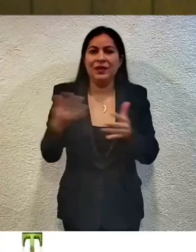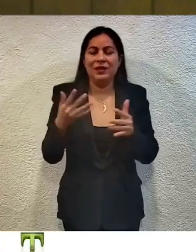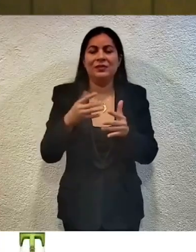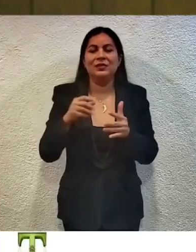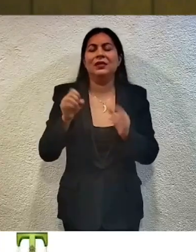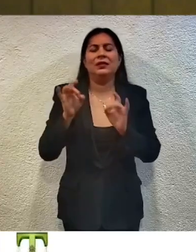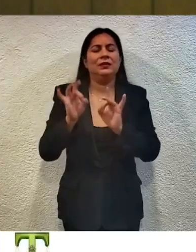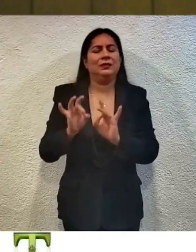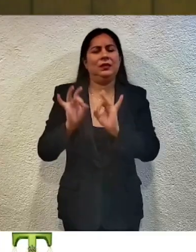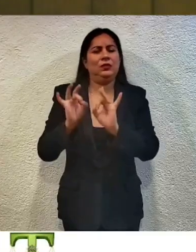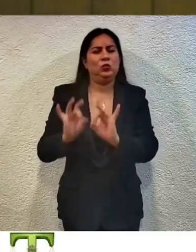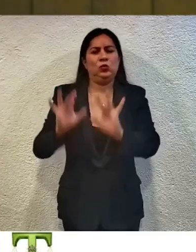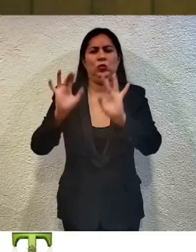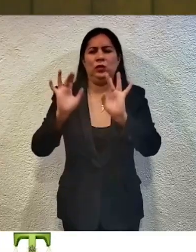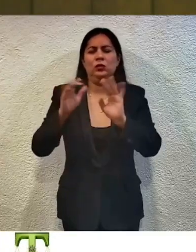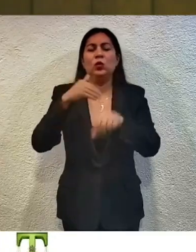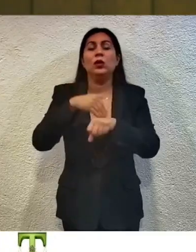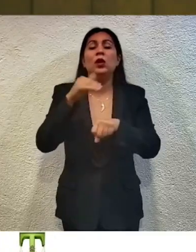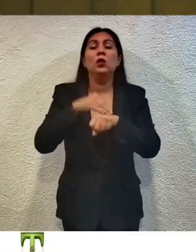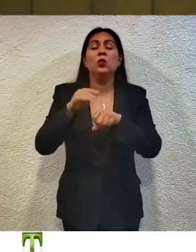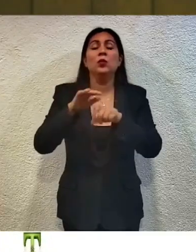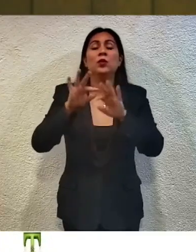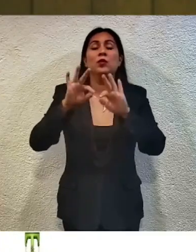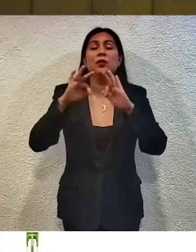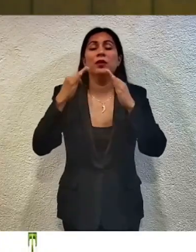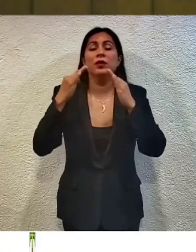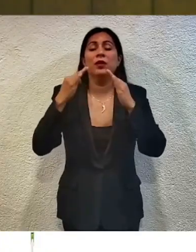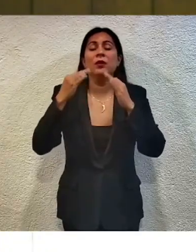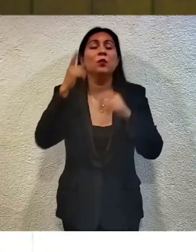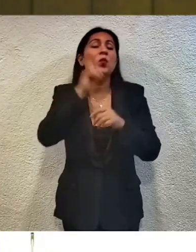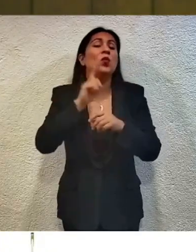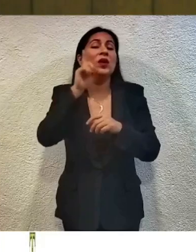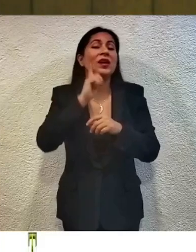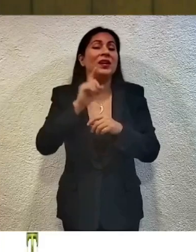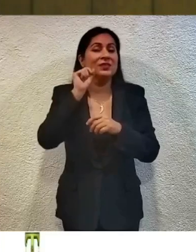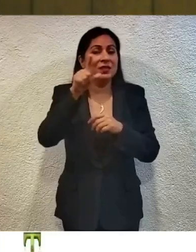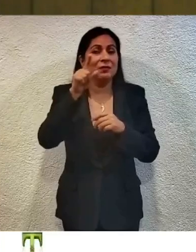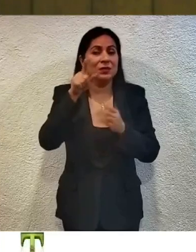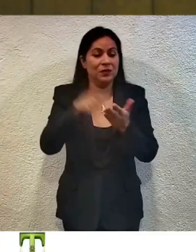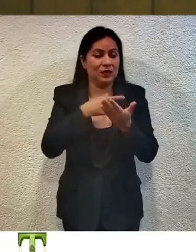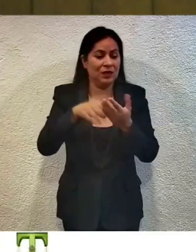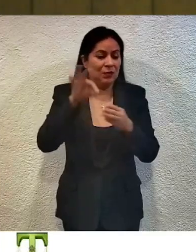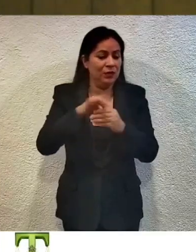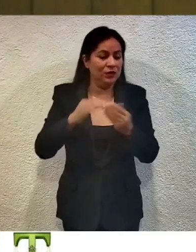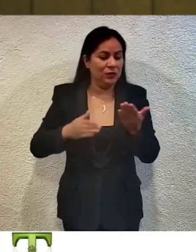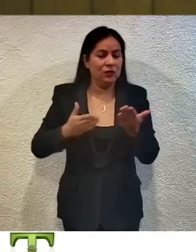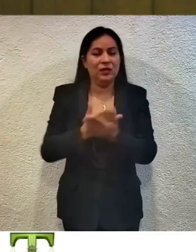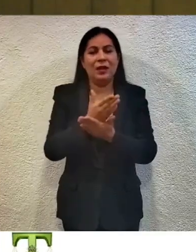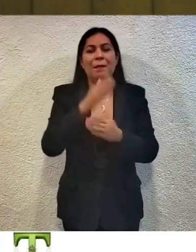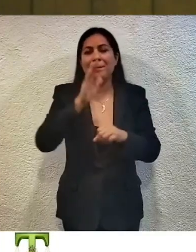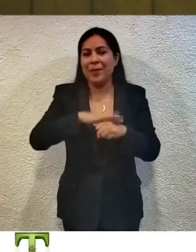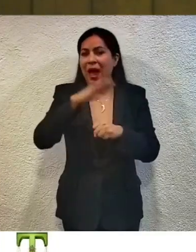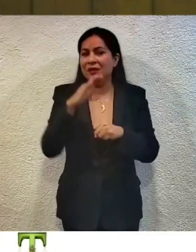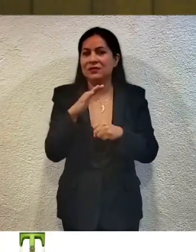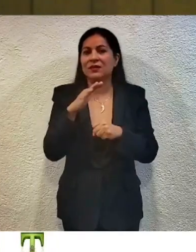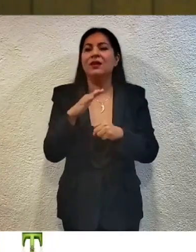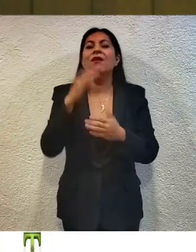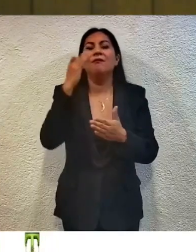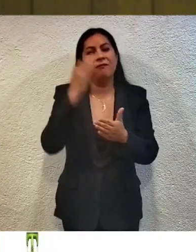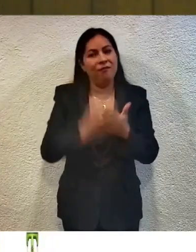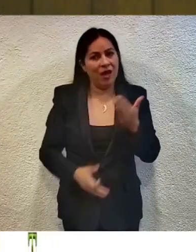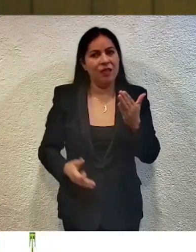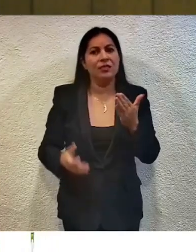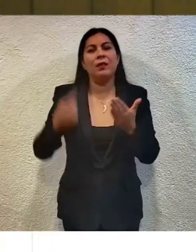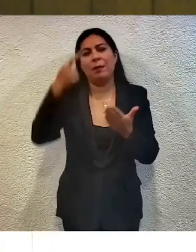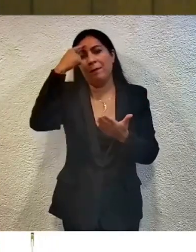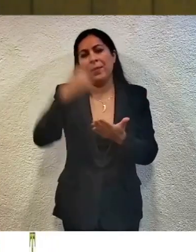su caso con el número de fórmulas de mujeres que derivado de la votación de mayoría relativa hagan falta